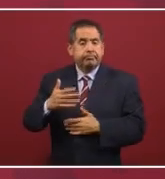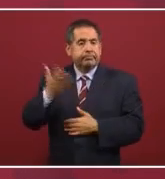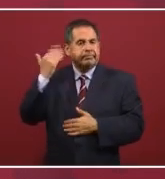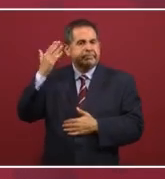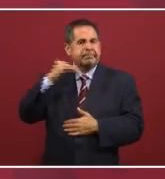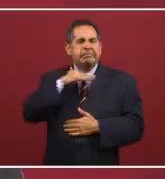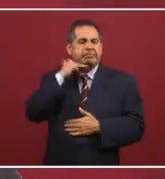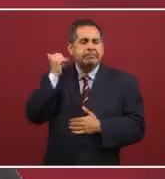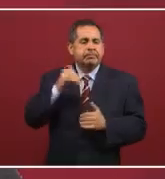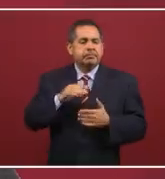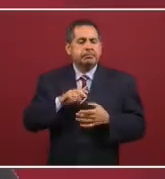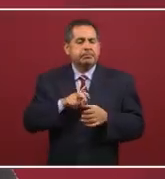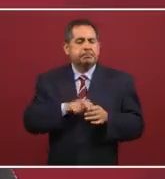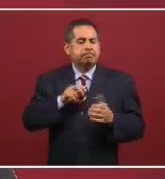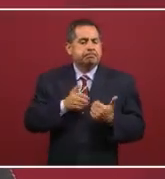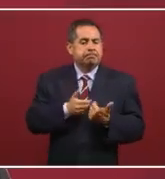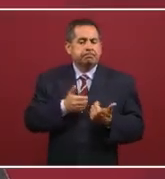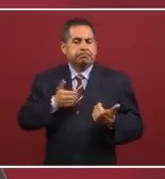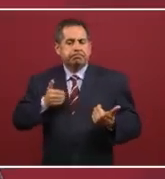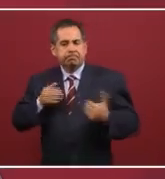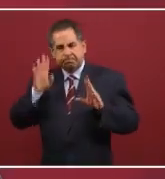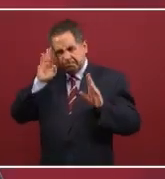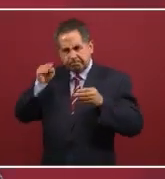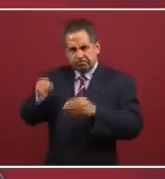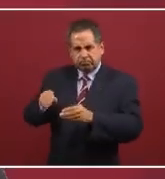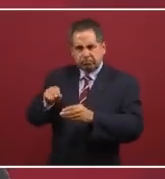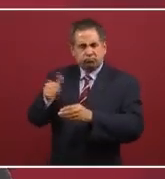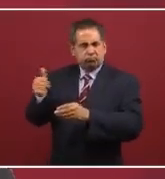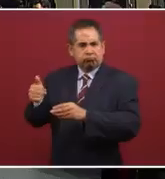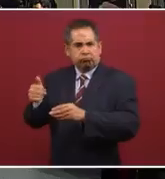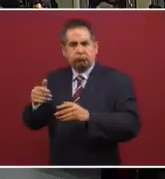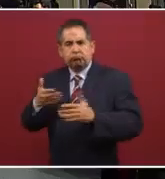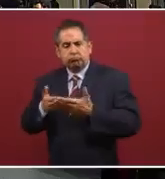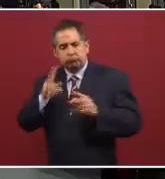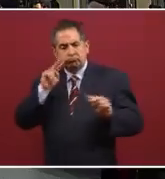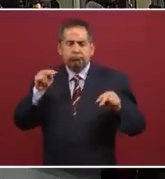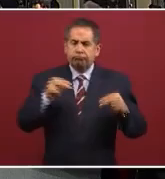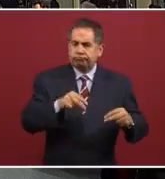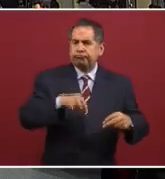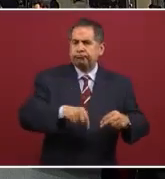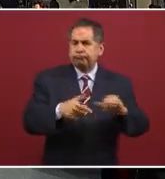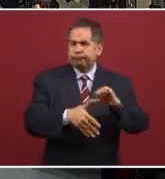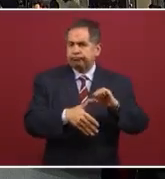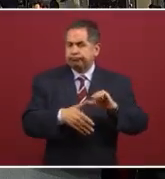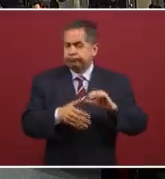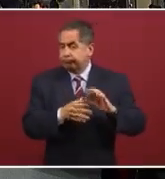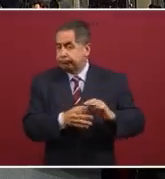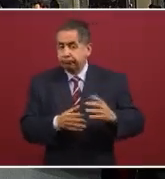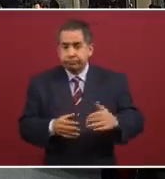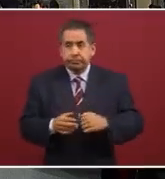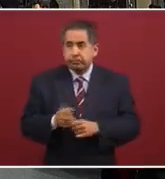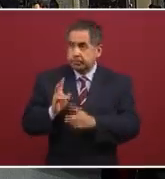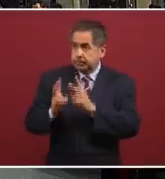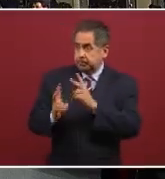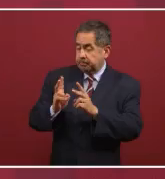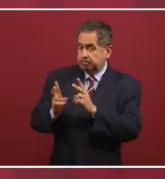poco, vamos a decir, concentrada en otras partes del mundo. Entonces, como resultado de ello, y ahí